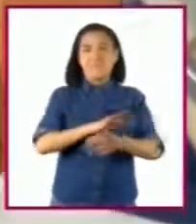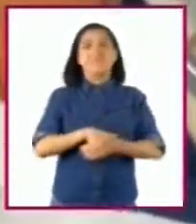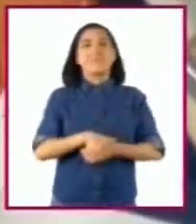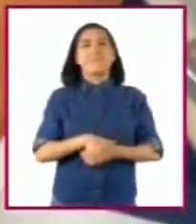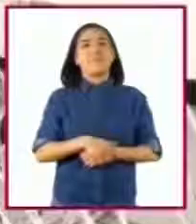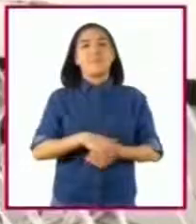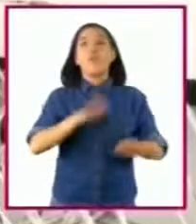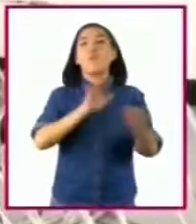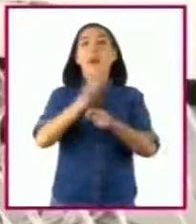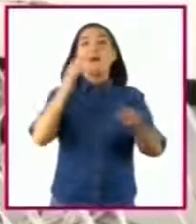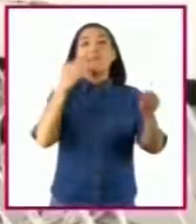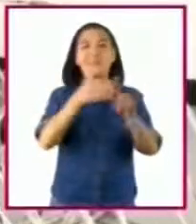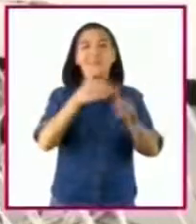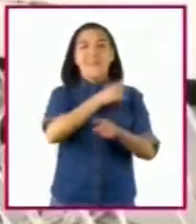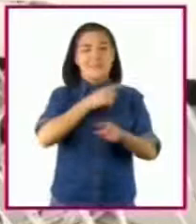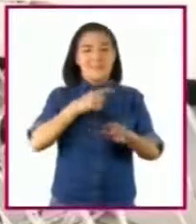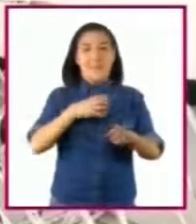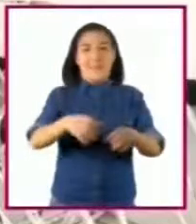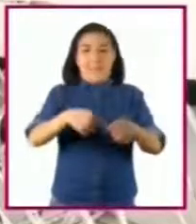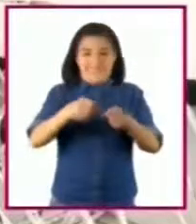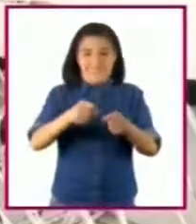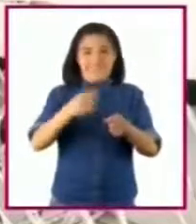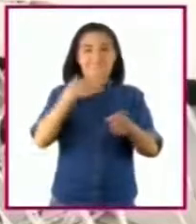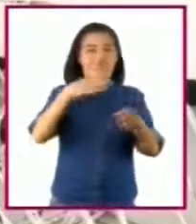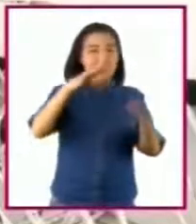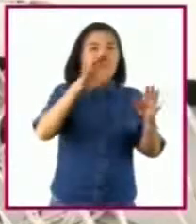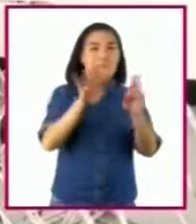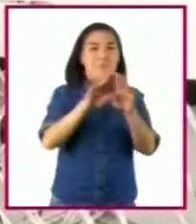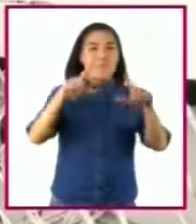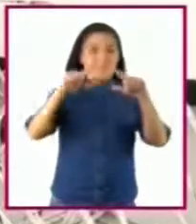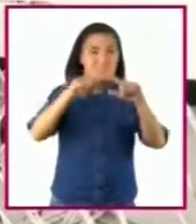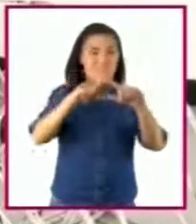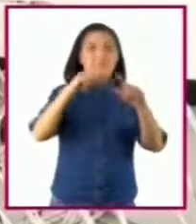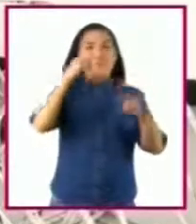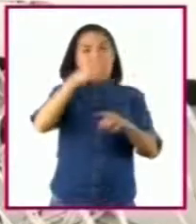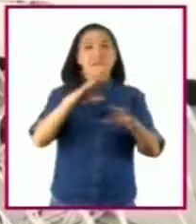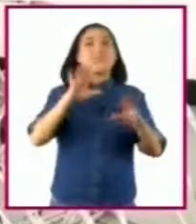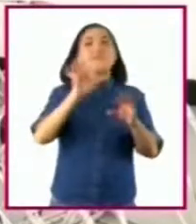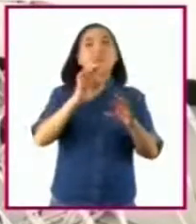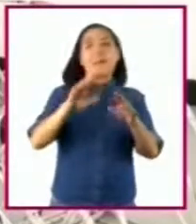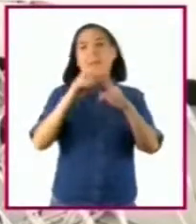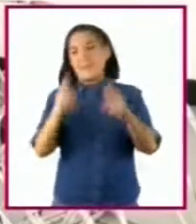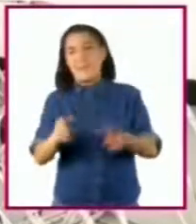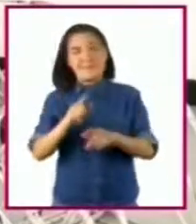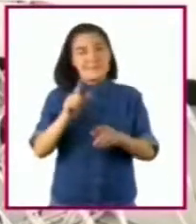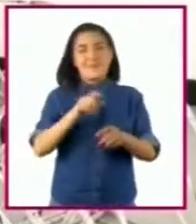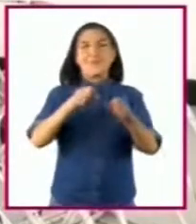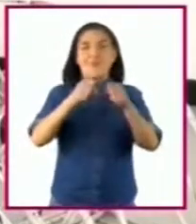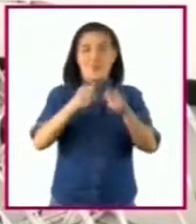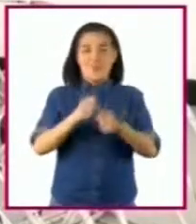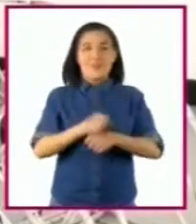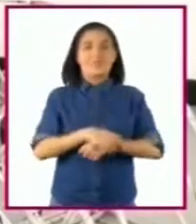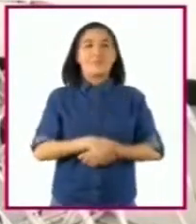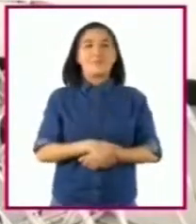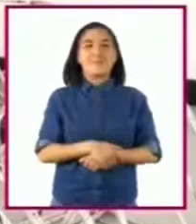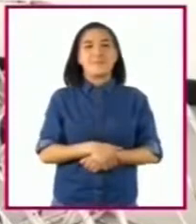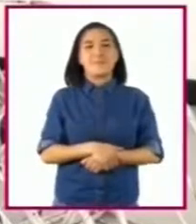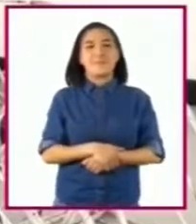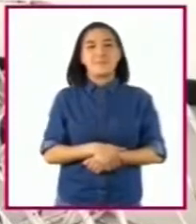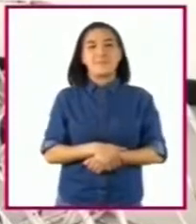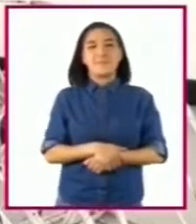El objetivo es que quede completamente firme para que nuestra estructura no se caiga.